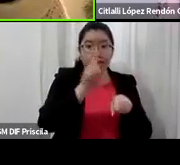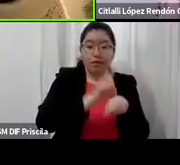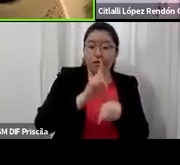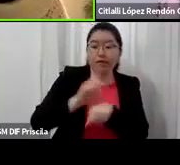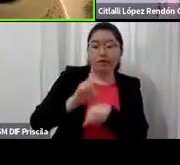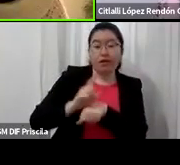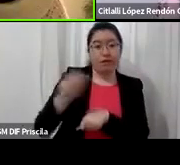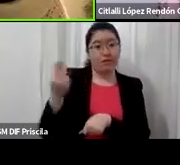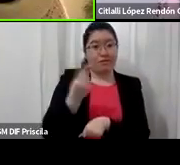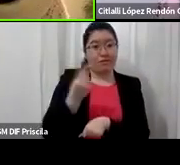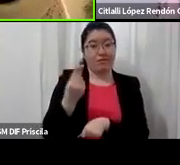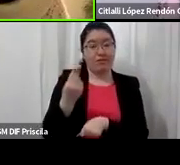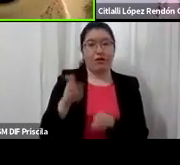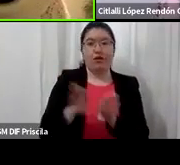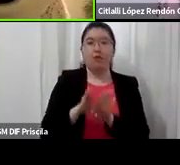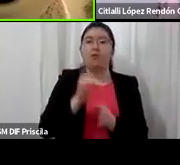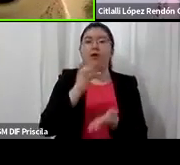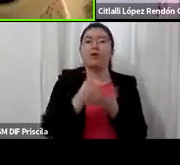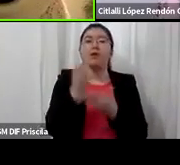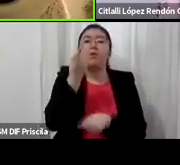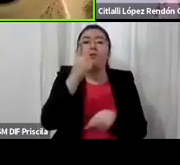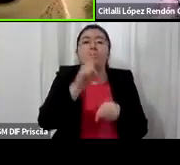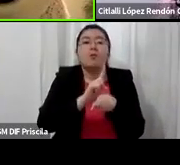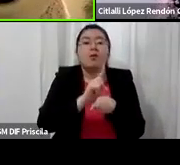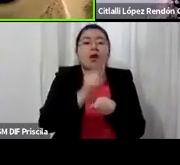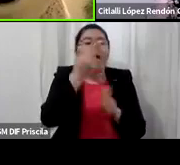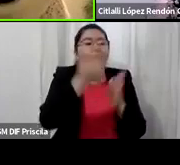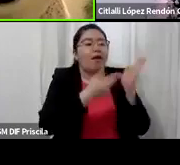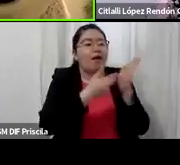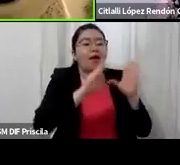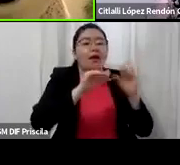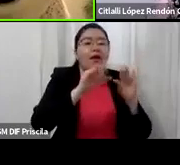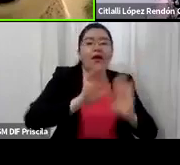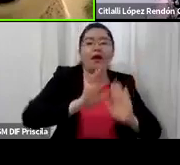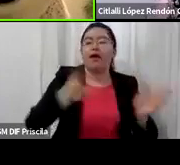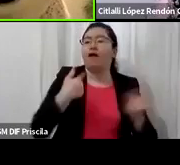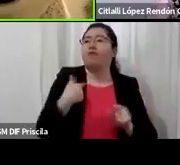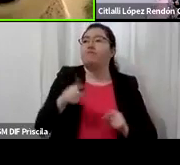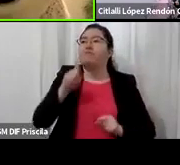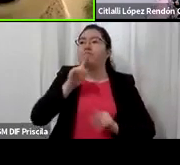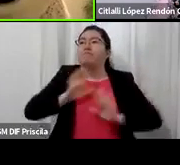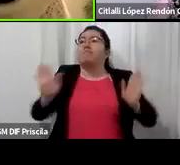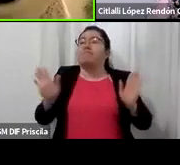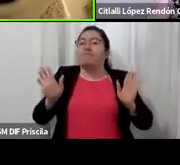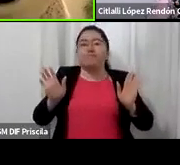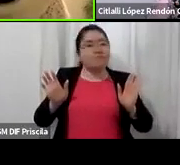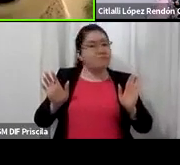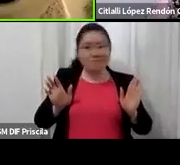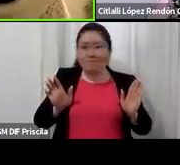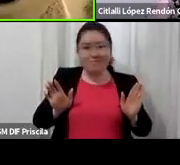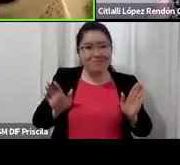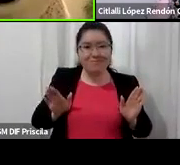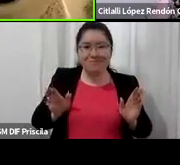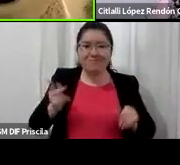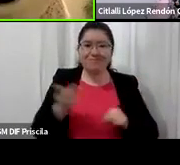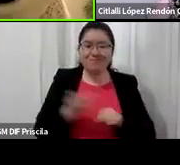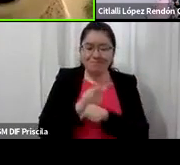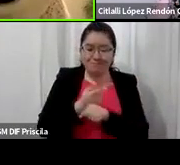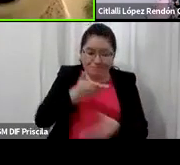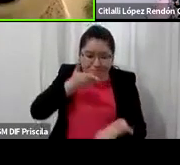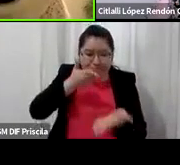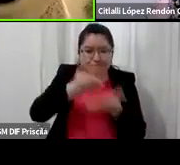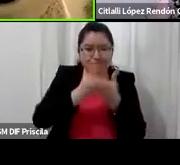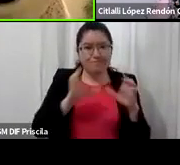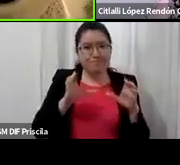y ya quedó, ¿no? Implica entrarle, investigar y justo de mi línea, yo podría proponer